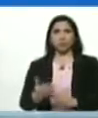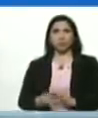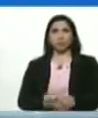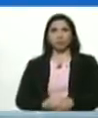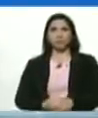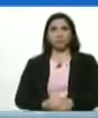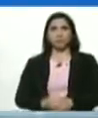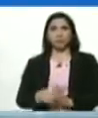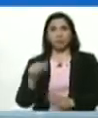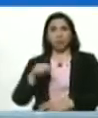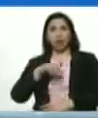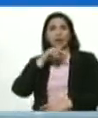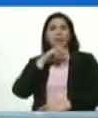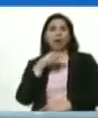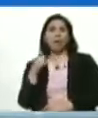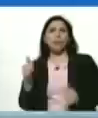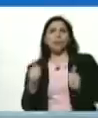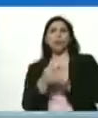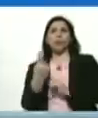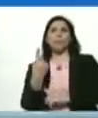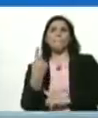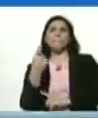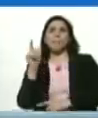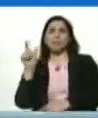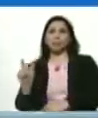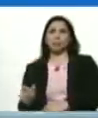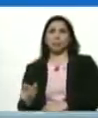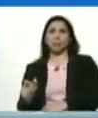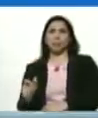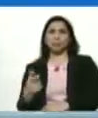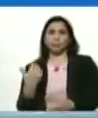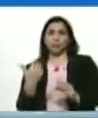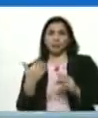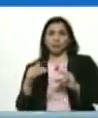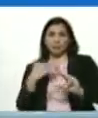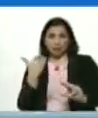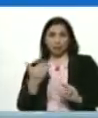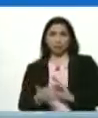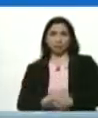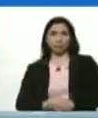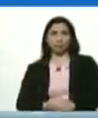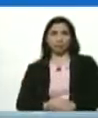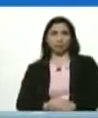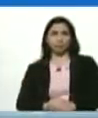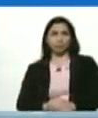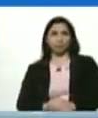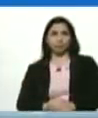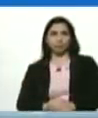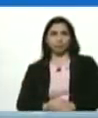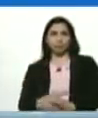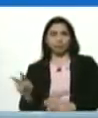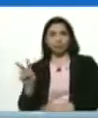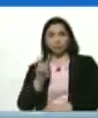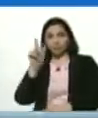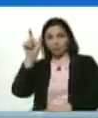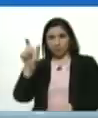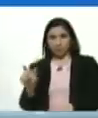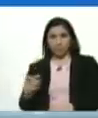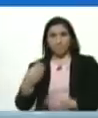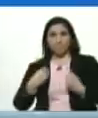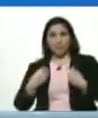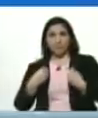hoy hablábamos con una persona nos mandó un mensaje de brasilia una persona una venezolana que vive en